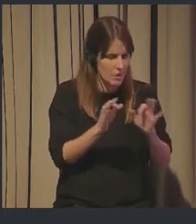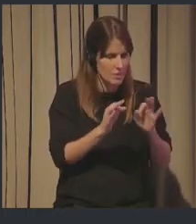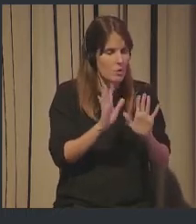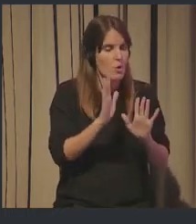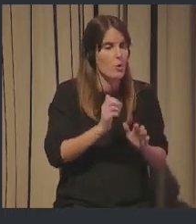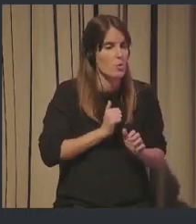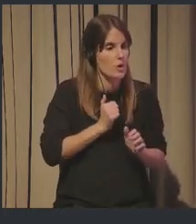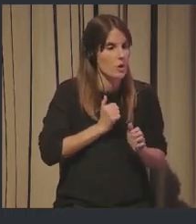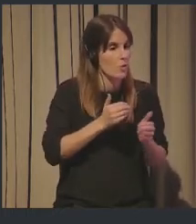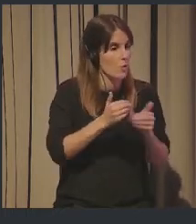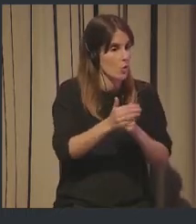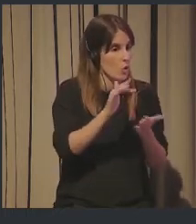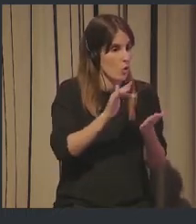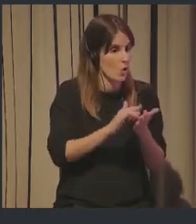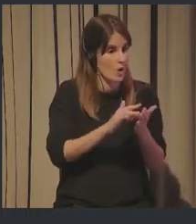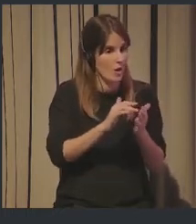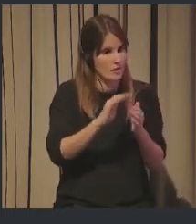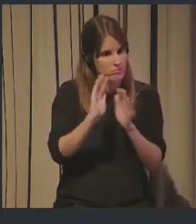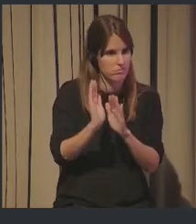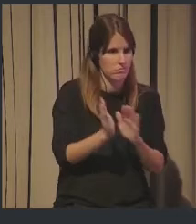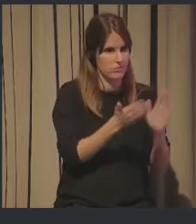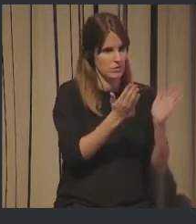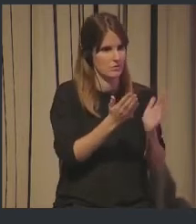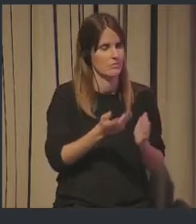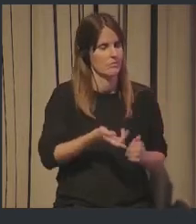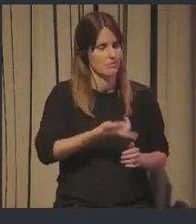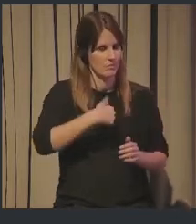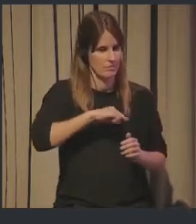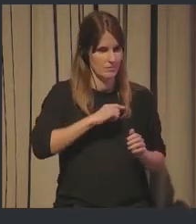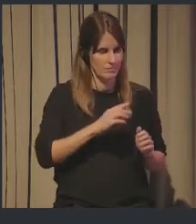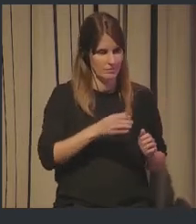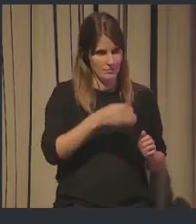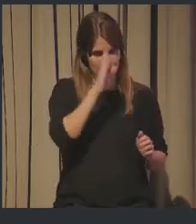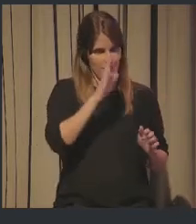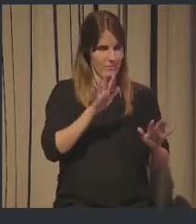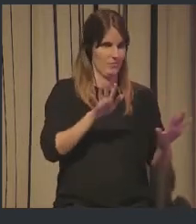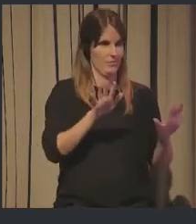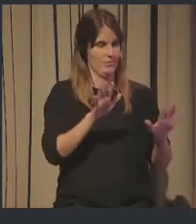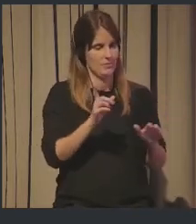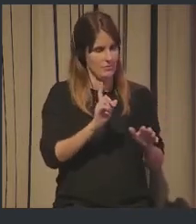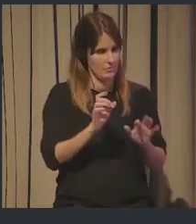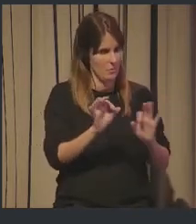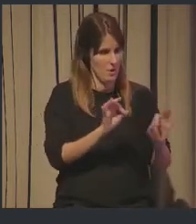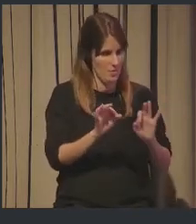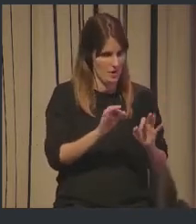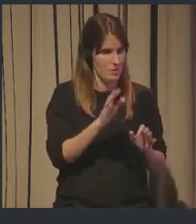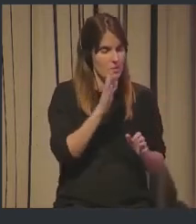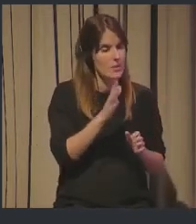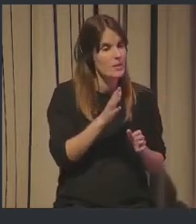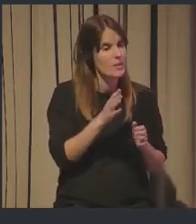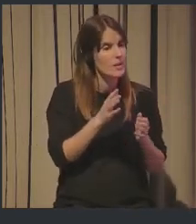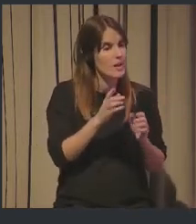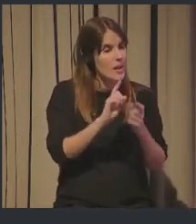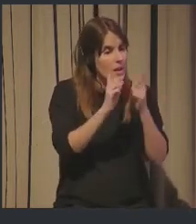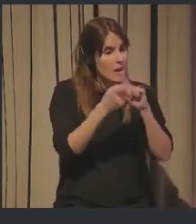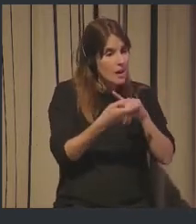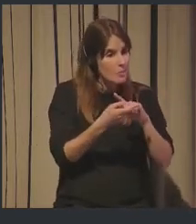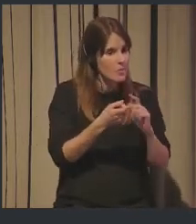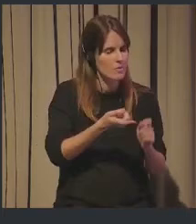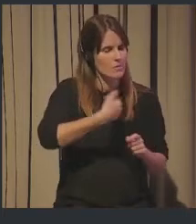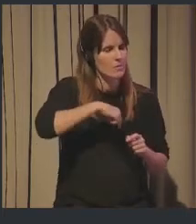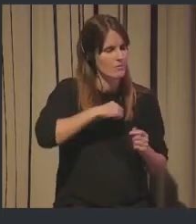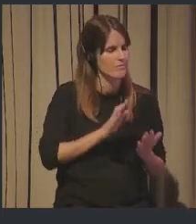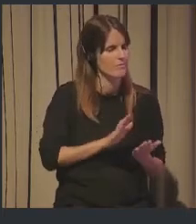movernos cuando ya no está. Y esto es cómo abordamos el cambio. El cambio son estas tres